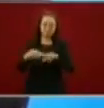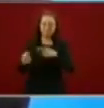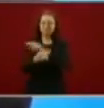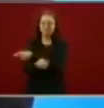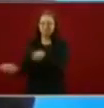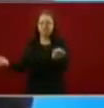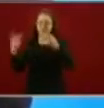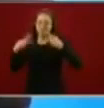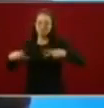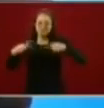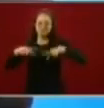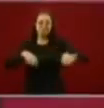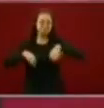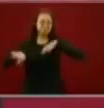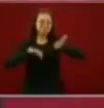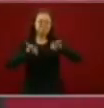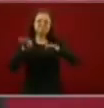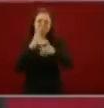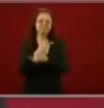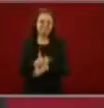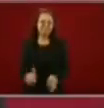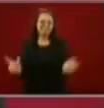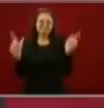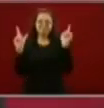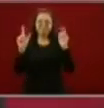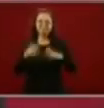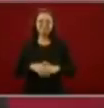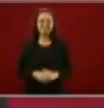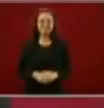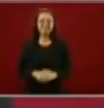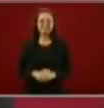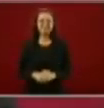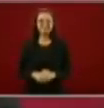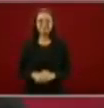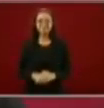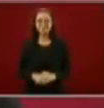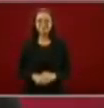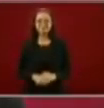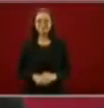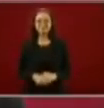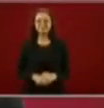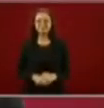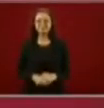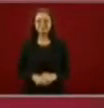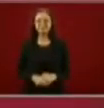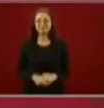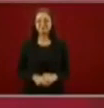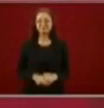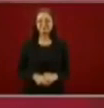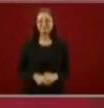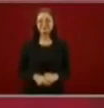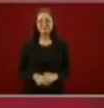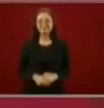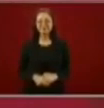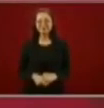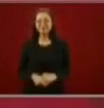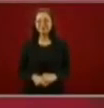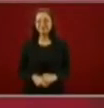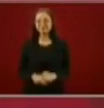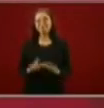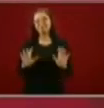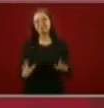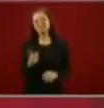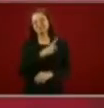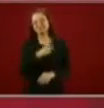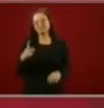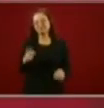eso lo digo en serio. ¿Una aerolínea que lo compre? Pues también esa era una opción. Decía que había una opción ahí para 12 empresarios que estaban haciendo. Sí, debe